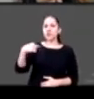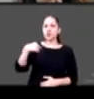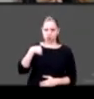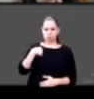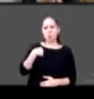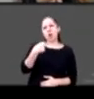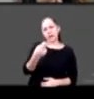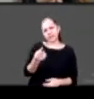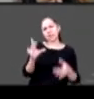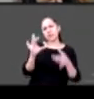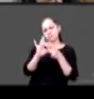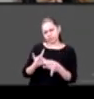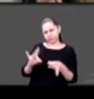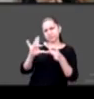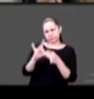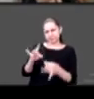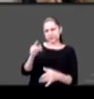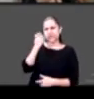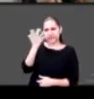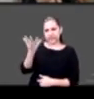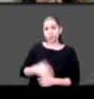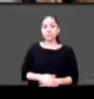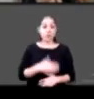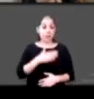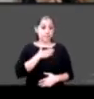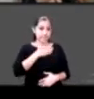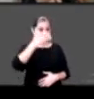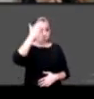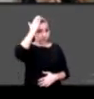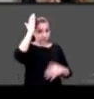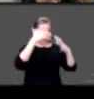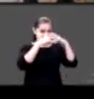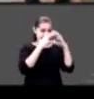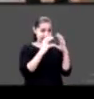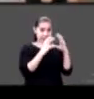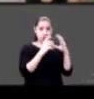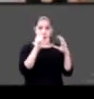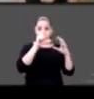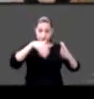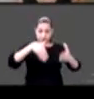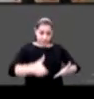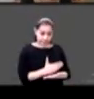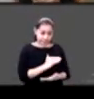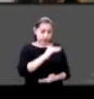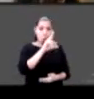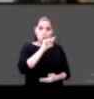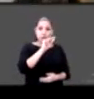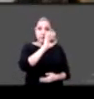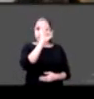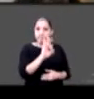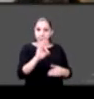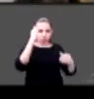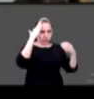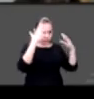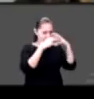que el 80% de mi cerebro se desarrolla en mis primeros años de vida? ¿Recuerdas cómo explicaron las neuronas que son